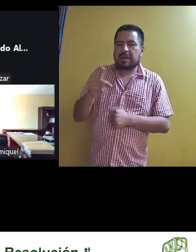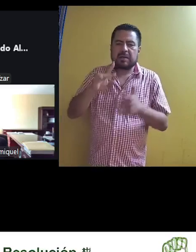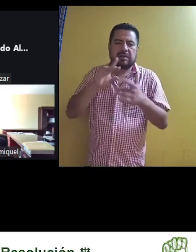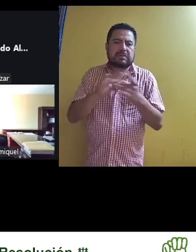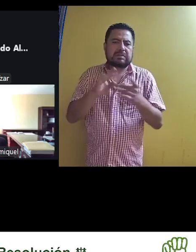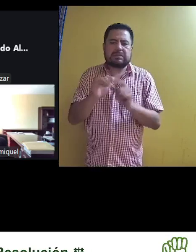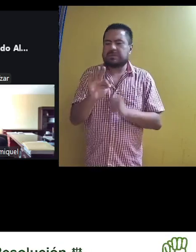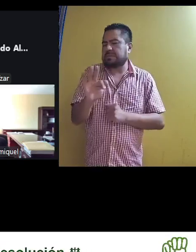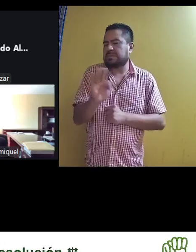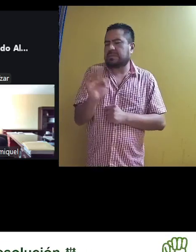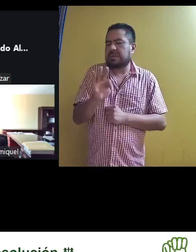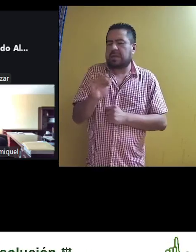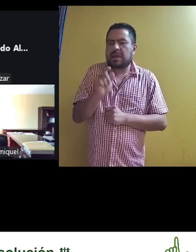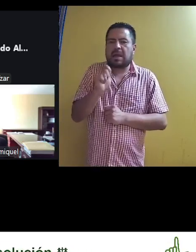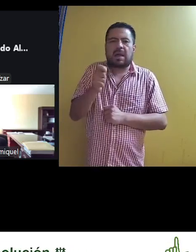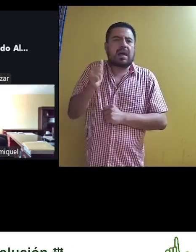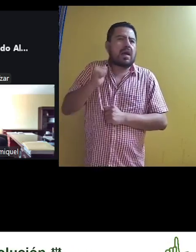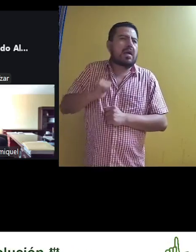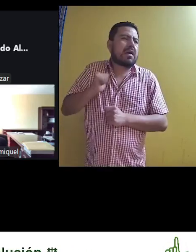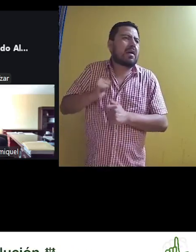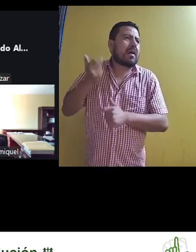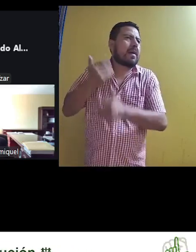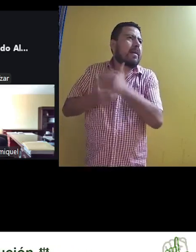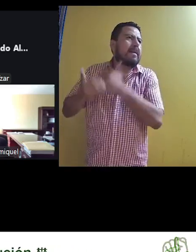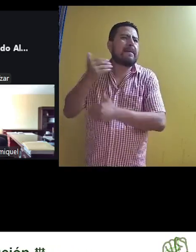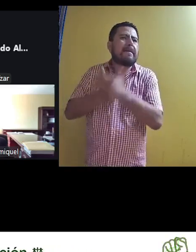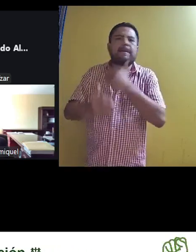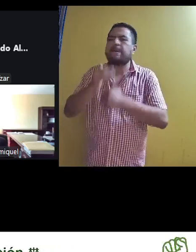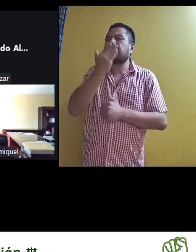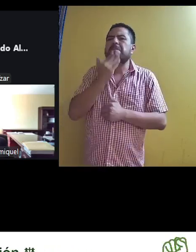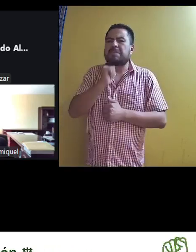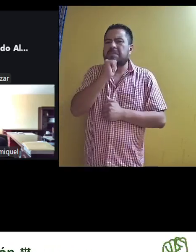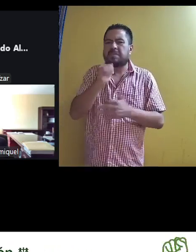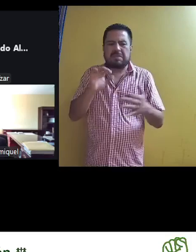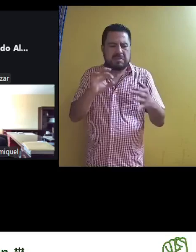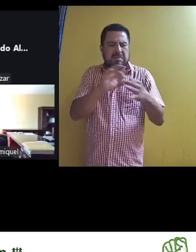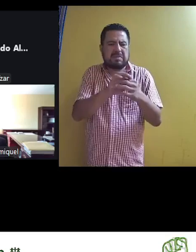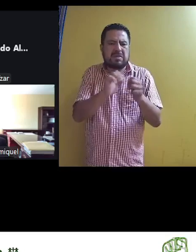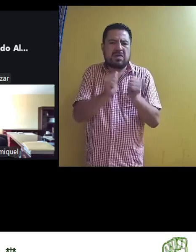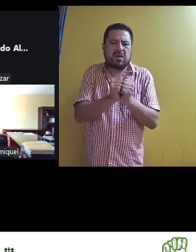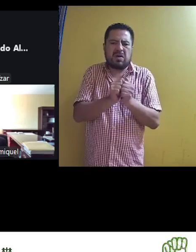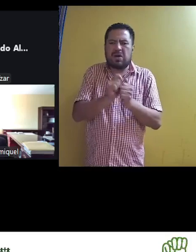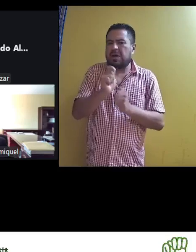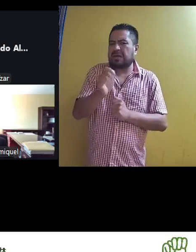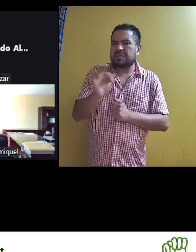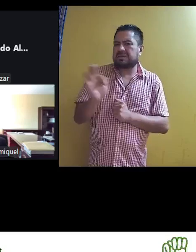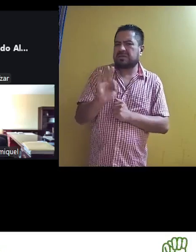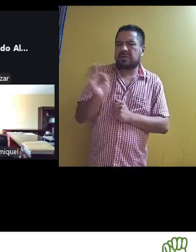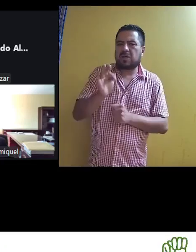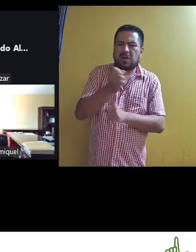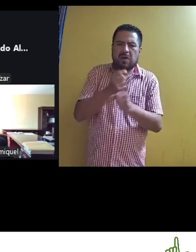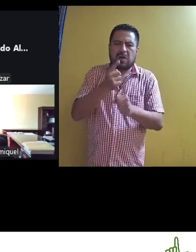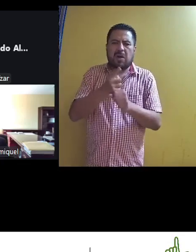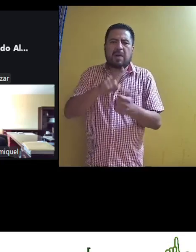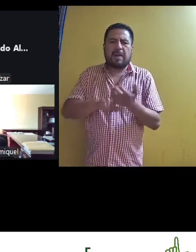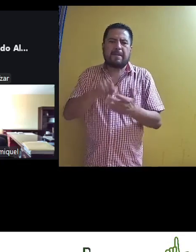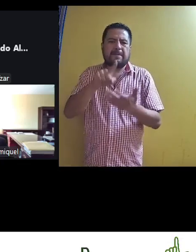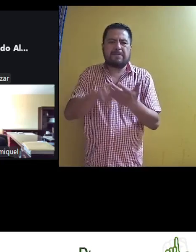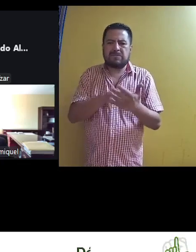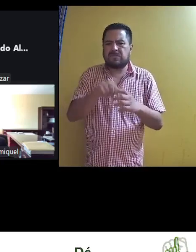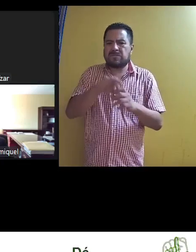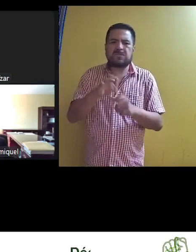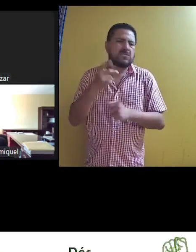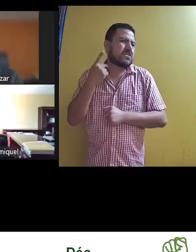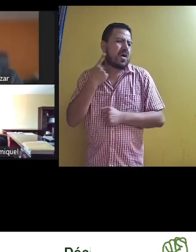supuestos acontecimientos de un pasado que en nada se vincula con el cargo público o con posibles aspiraciones político-electorales